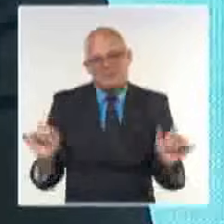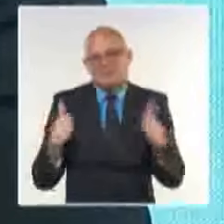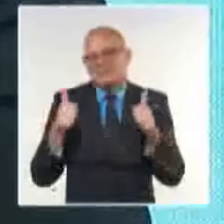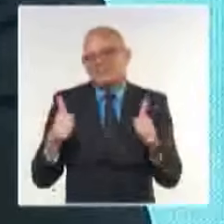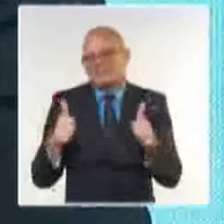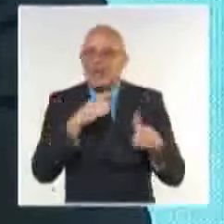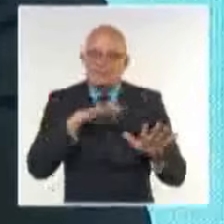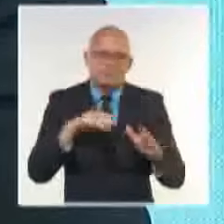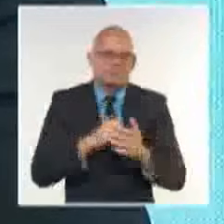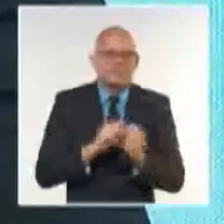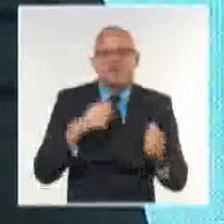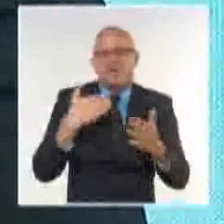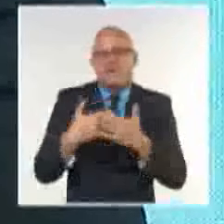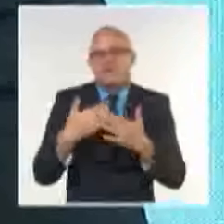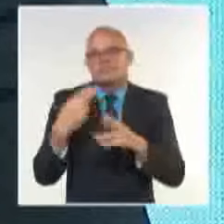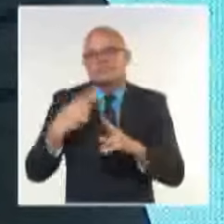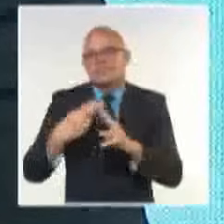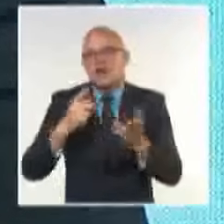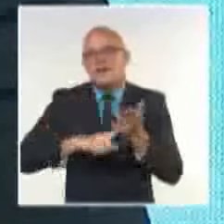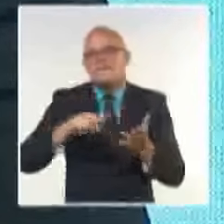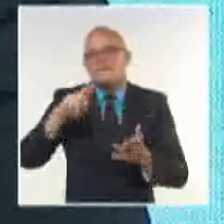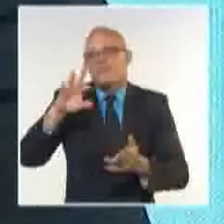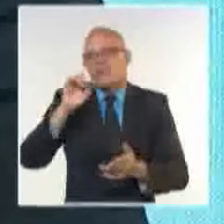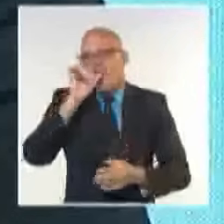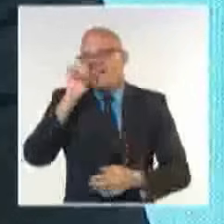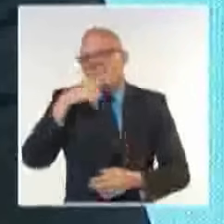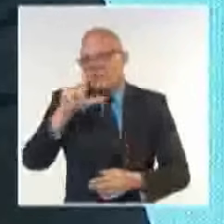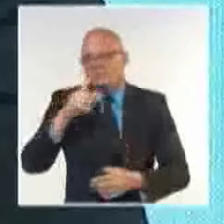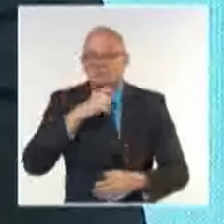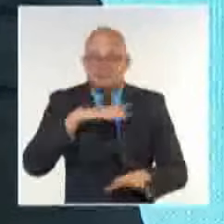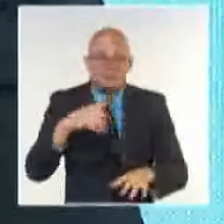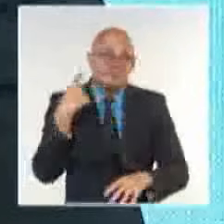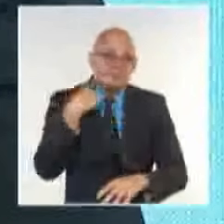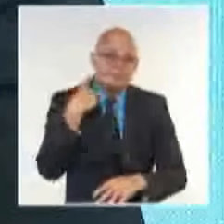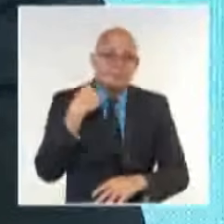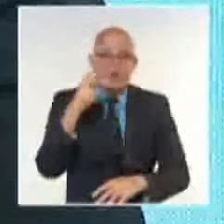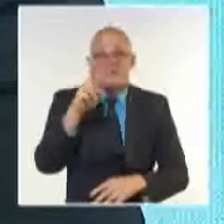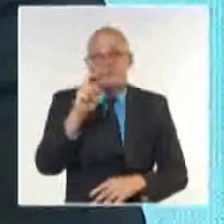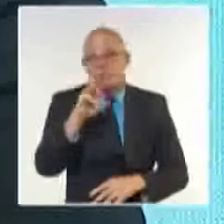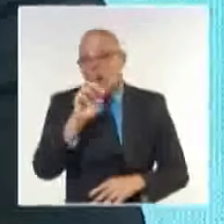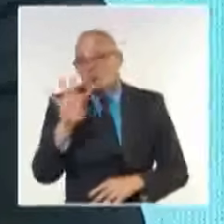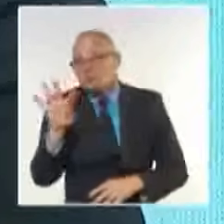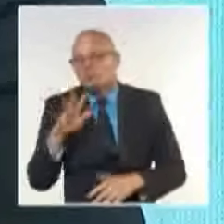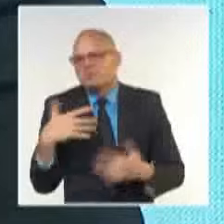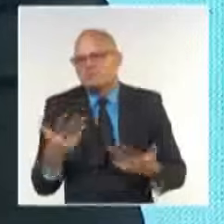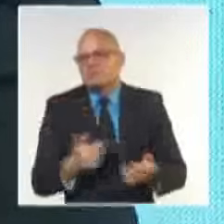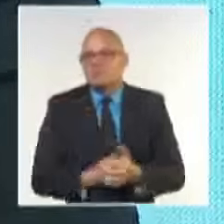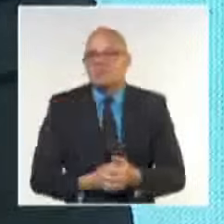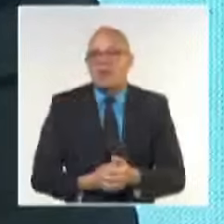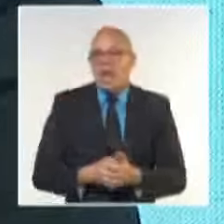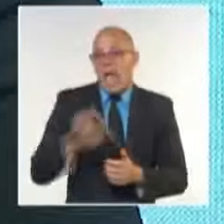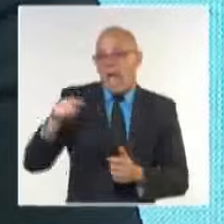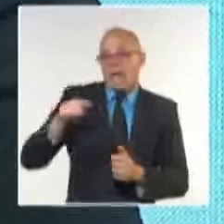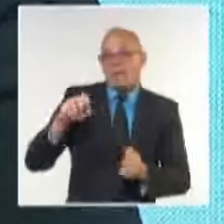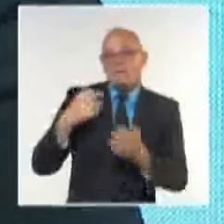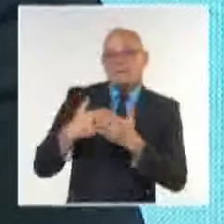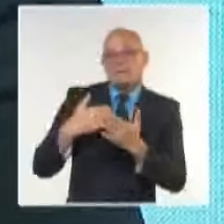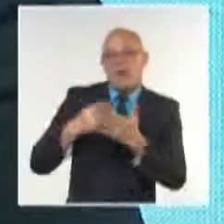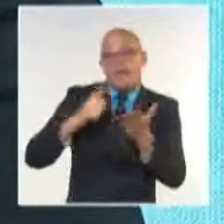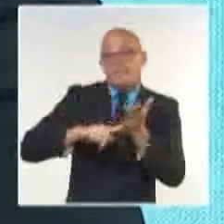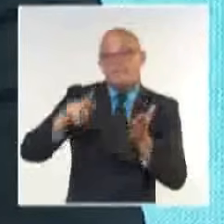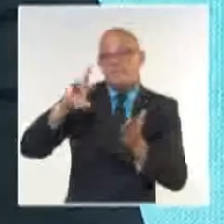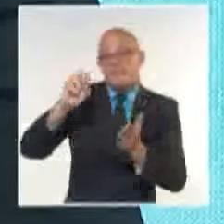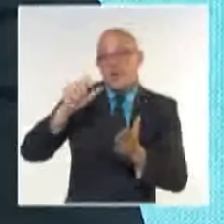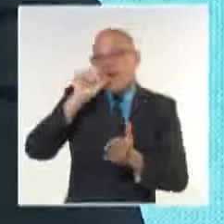un ejemplo de lo que se ha hecho. Eso ha propiciado que, por ejemplo, en el año 2024, 4.000 toneladas, que aún es insuficiente para